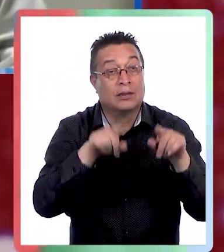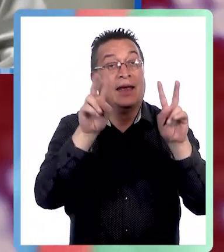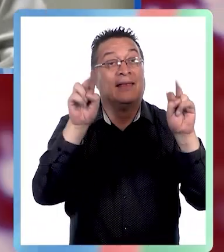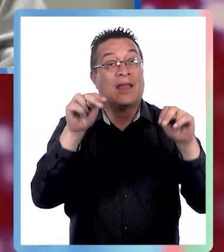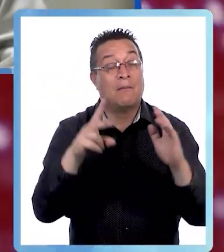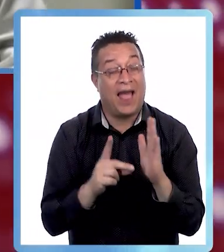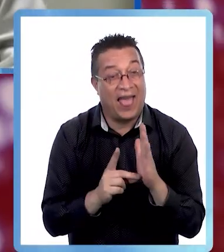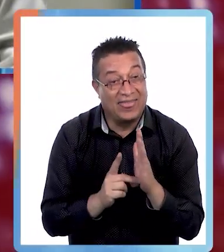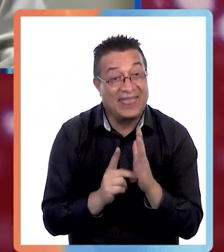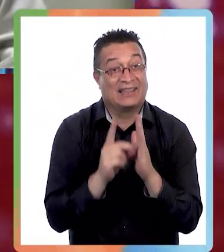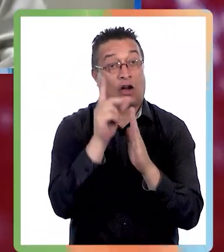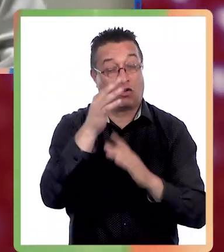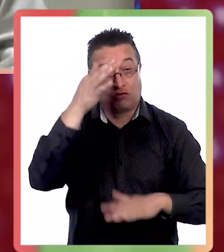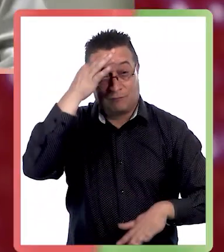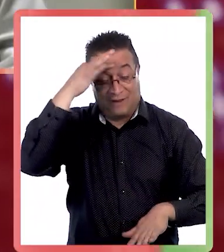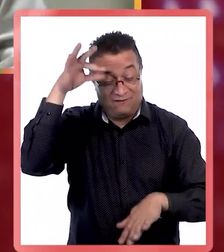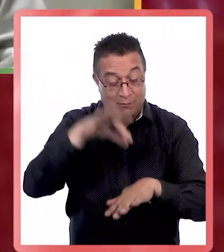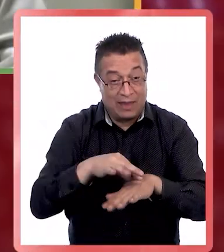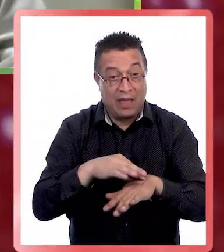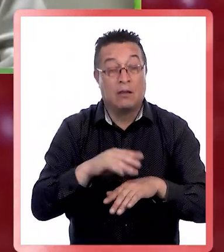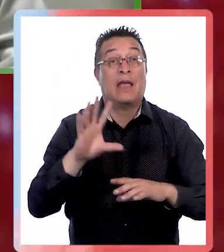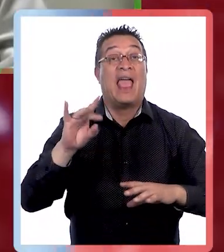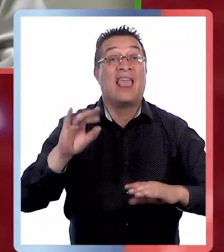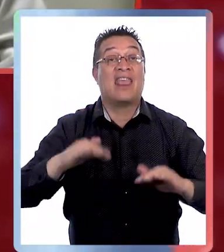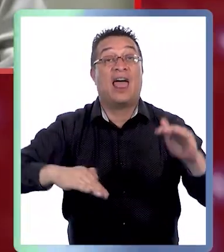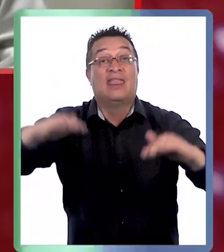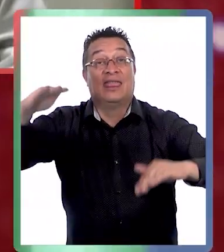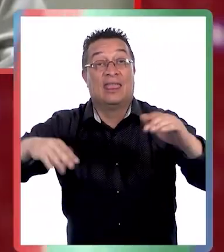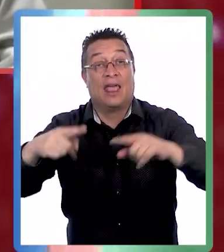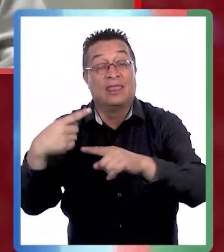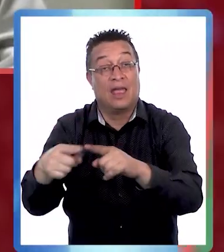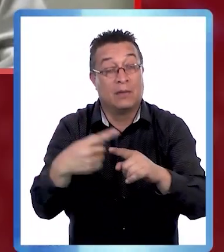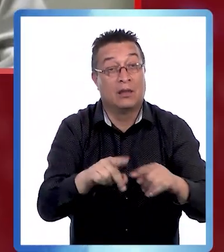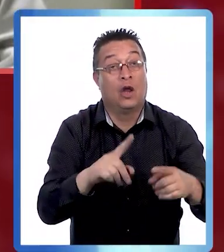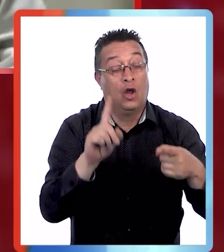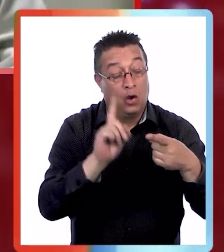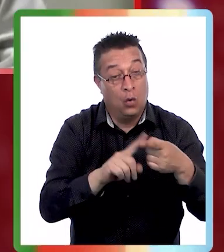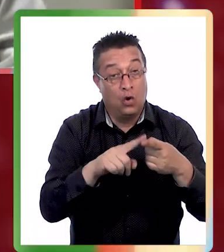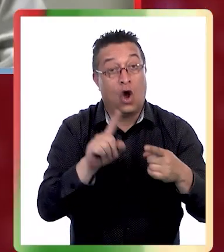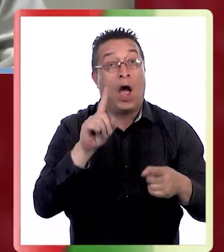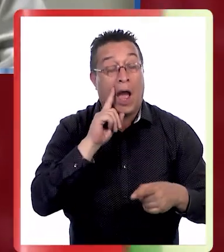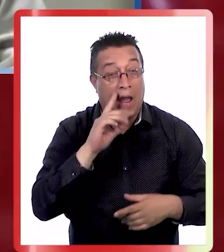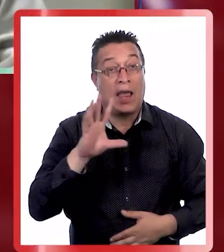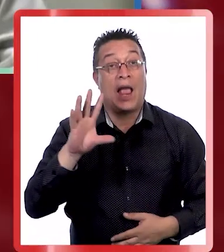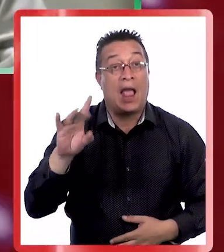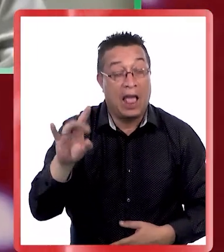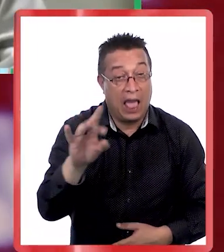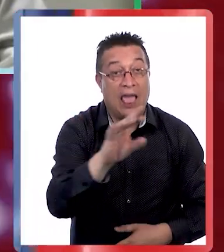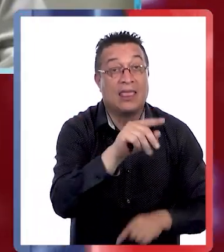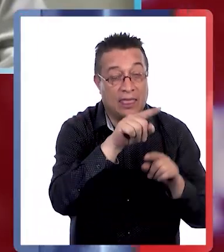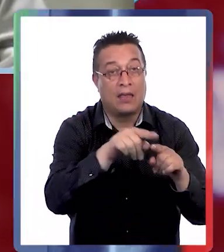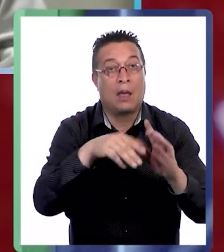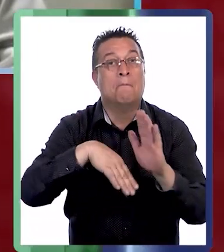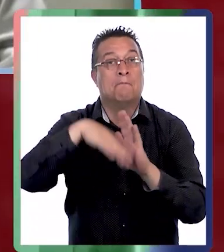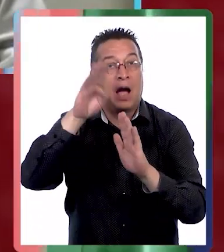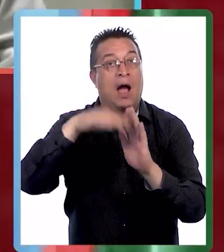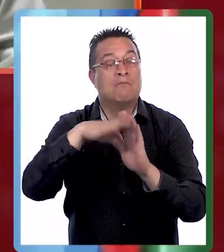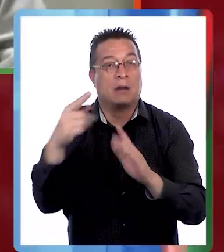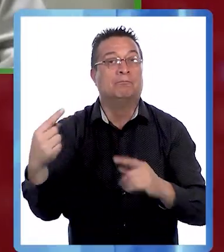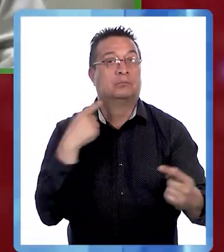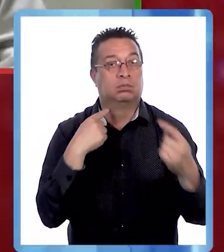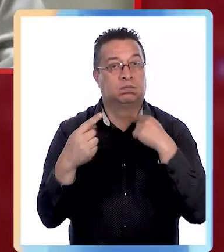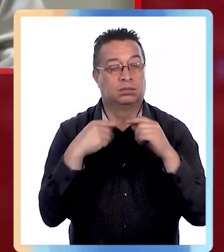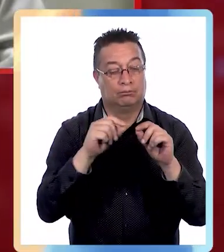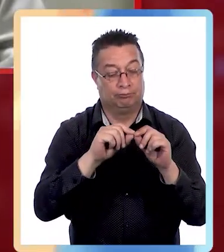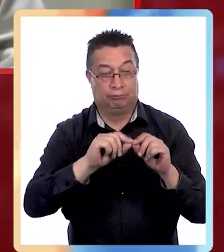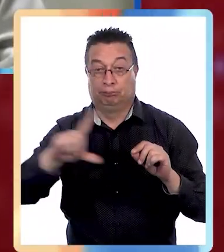desarrollo de la misma enfermedad y de los rangos etarios, uno, hay rangos etarios que tienen mayor factibilidad de que aparezca